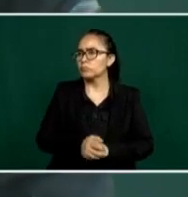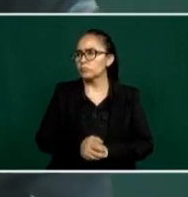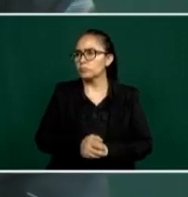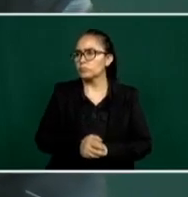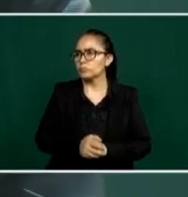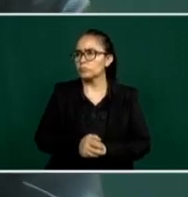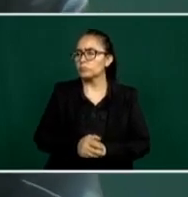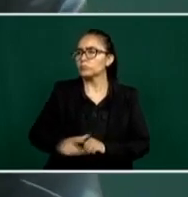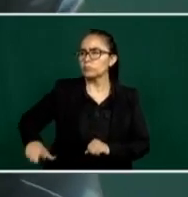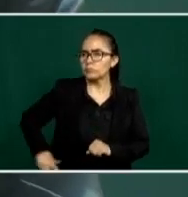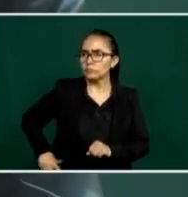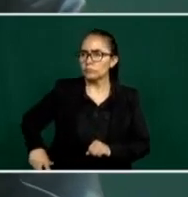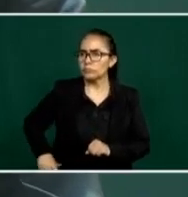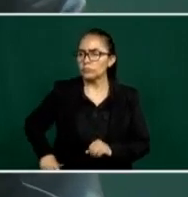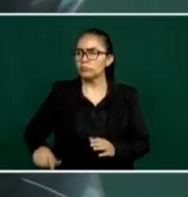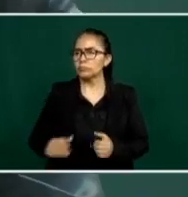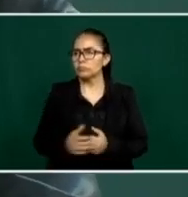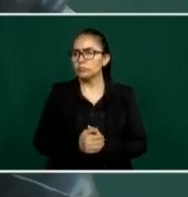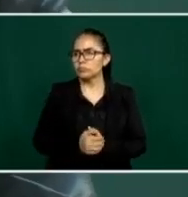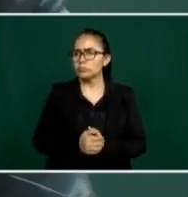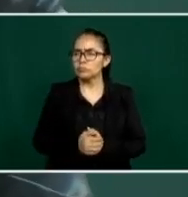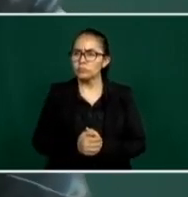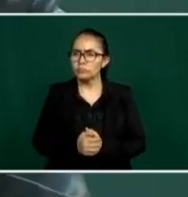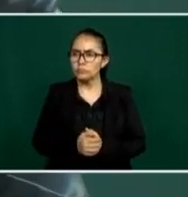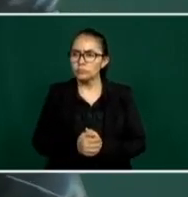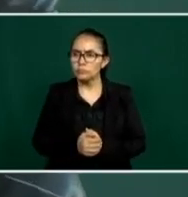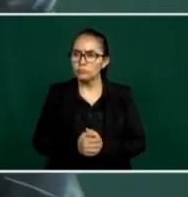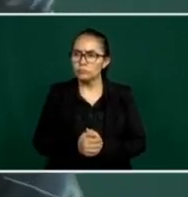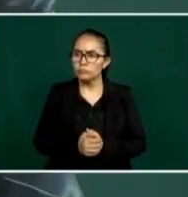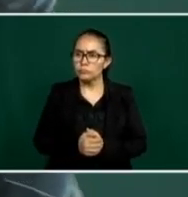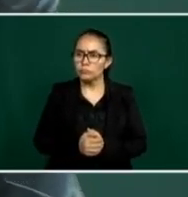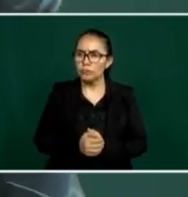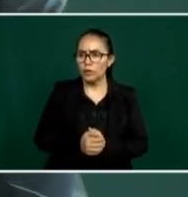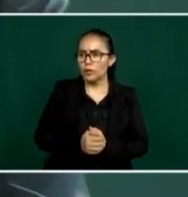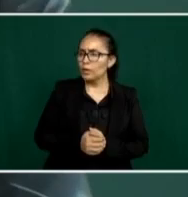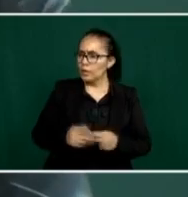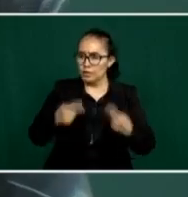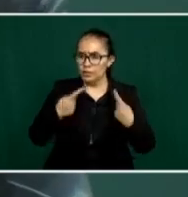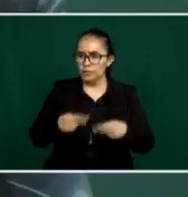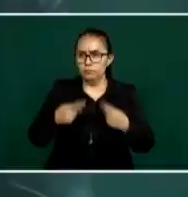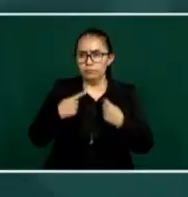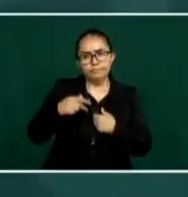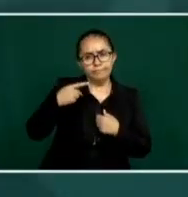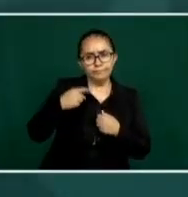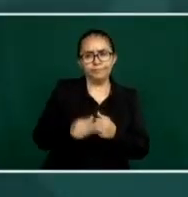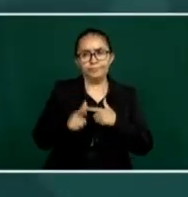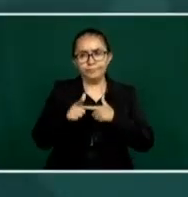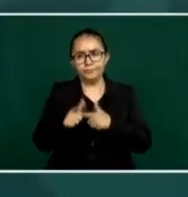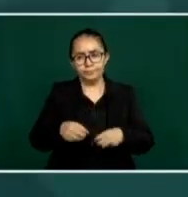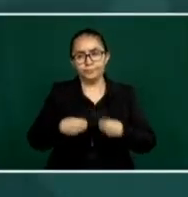estemos en el gobierno, no va a haber un desalojo